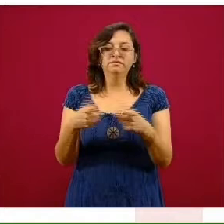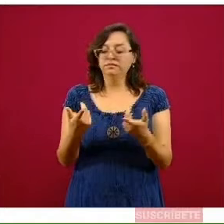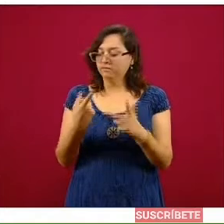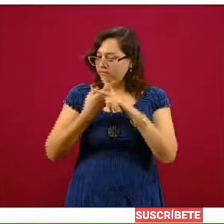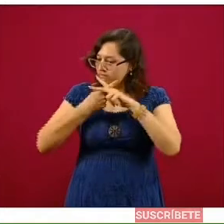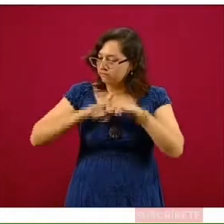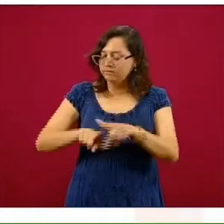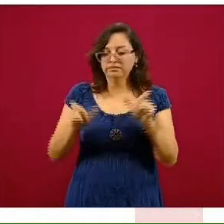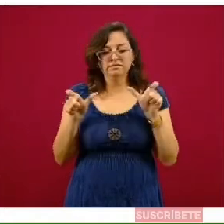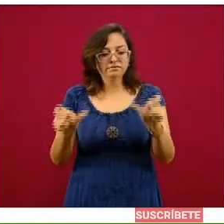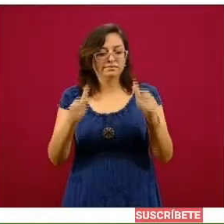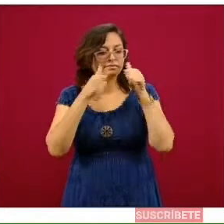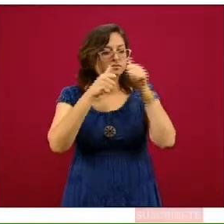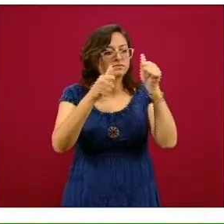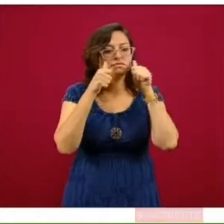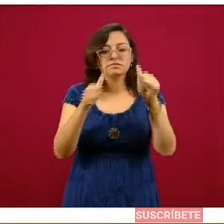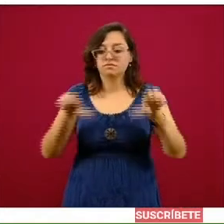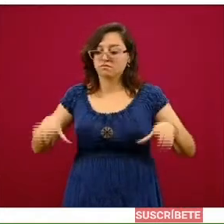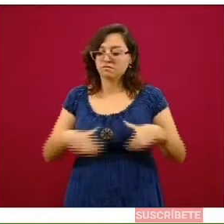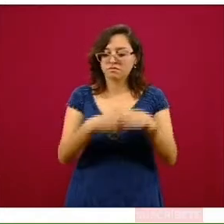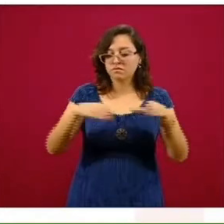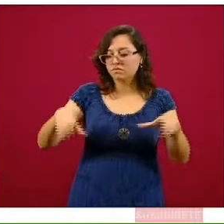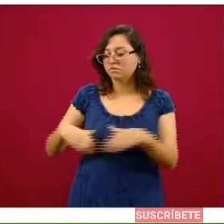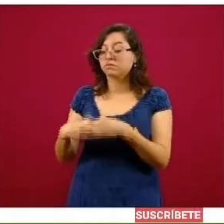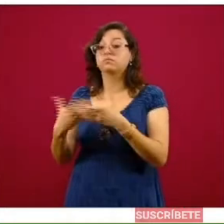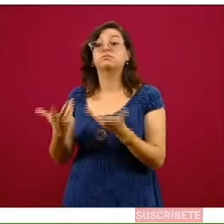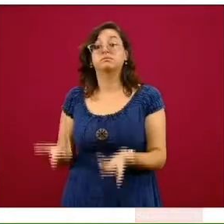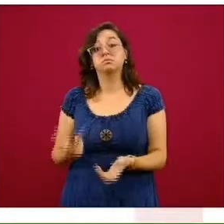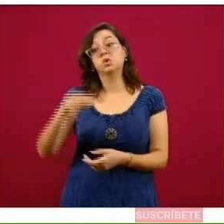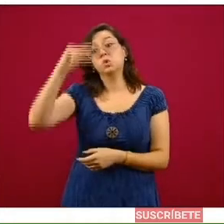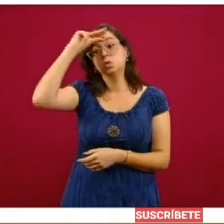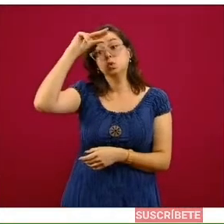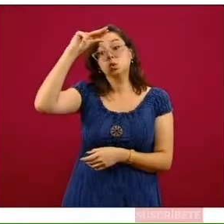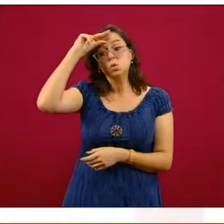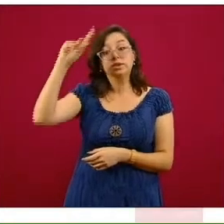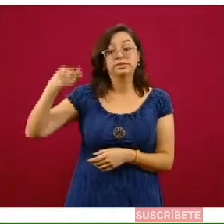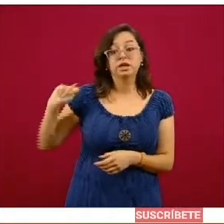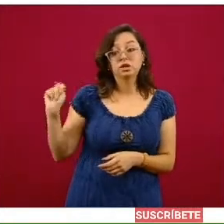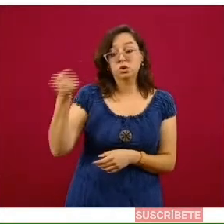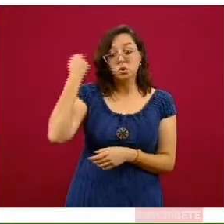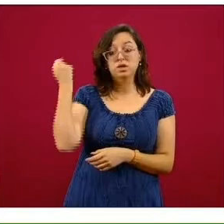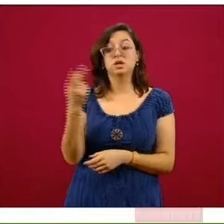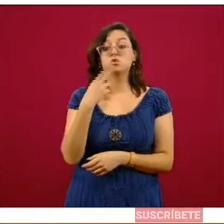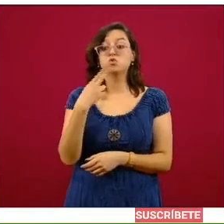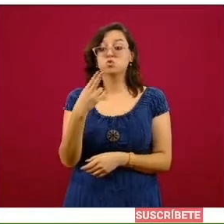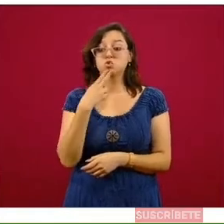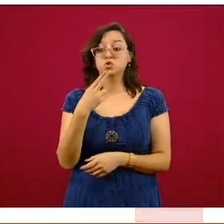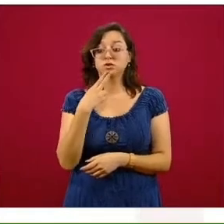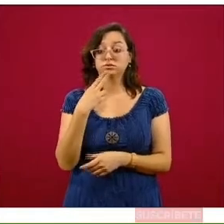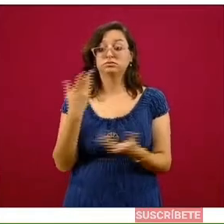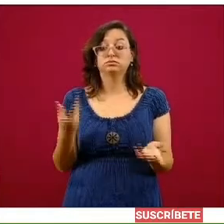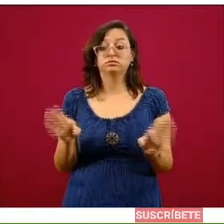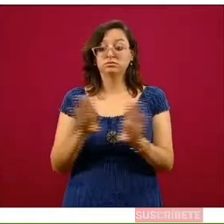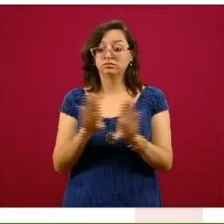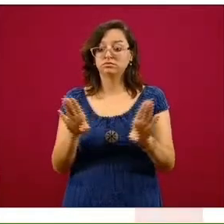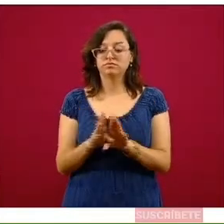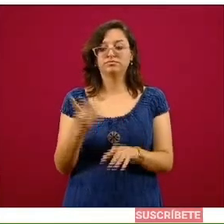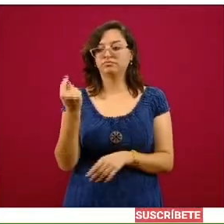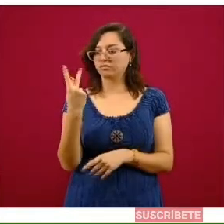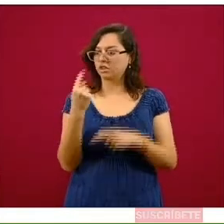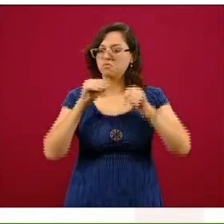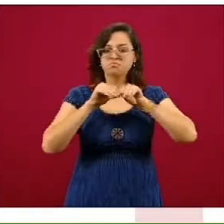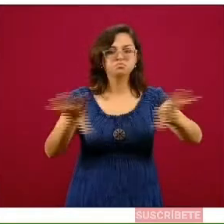estableció un programa de atención comunitaria, además con un uso muy inteligente de la tecnología, un programa de telemedicina, de